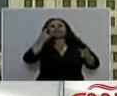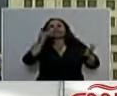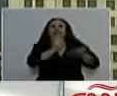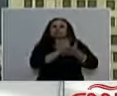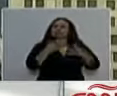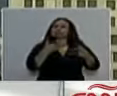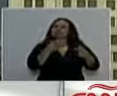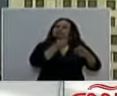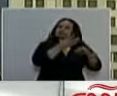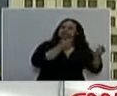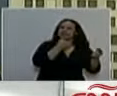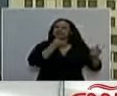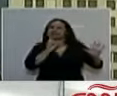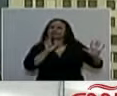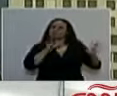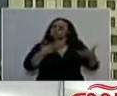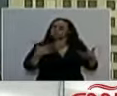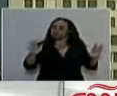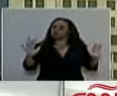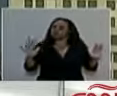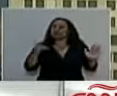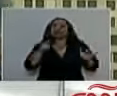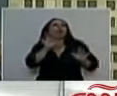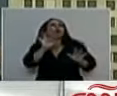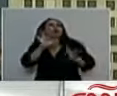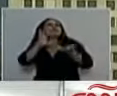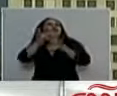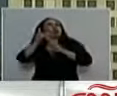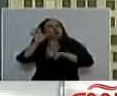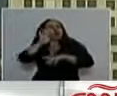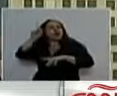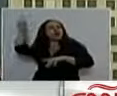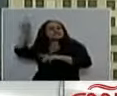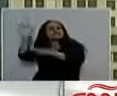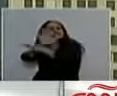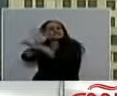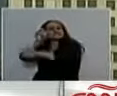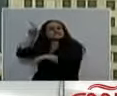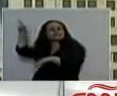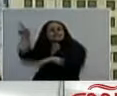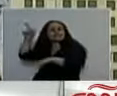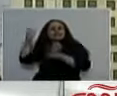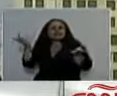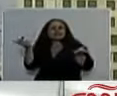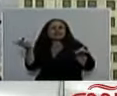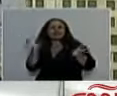dar un toque hollywoodense, tipo, bueno, reaparece, tipo,